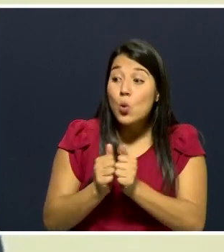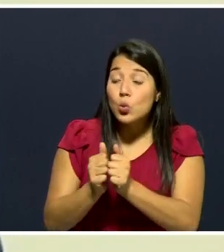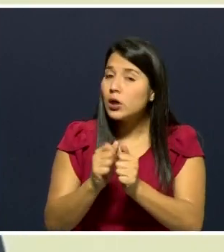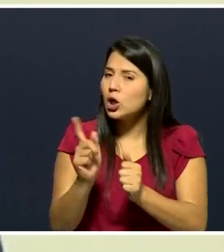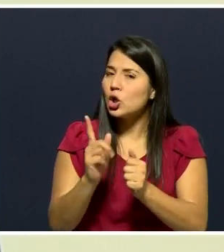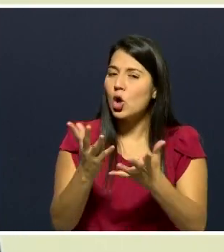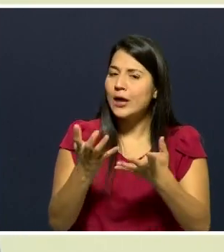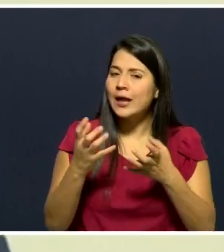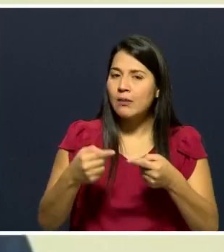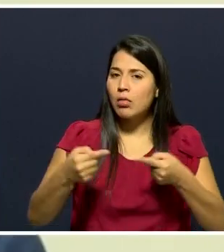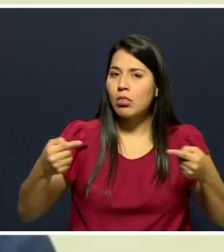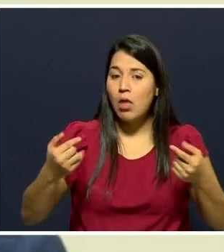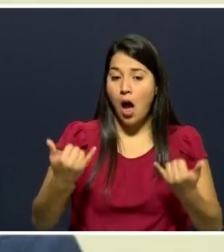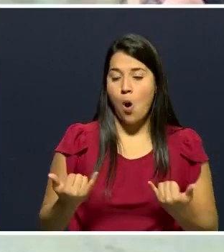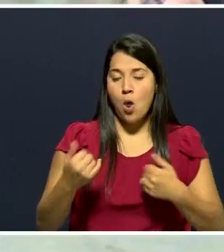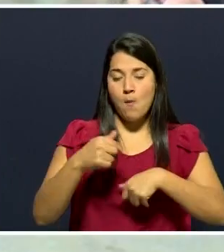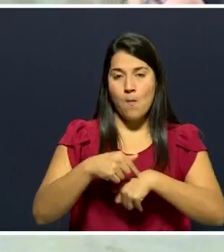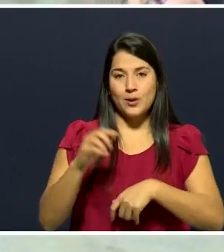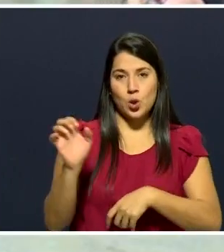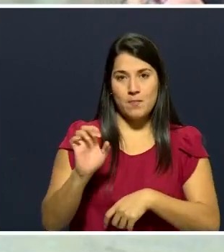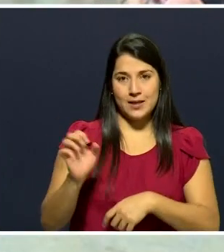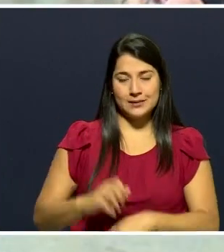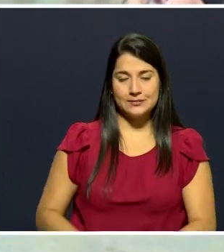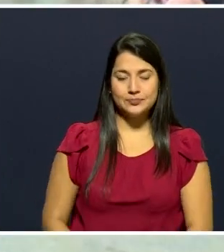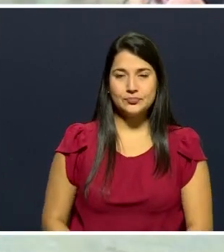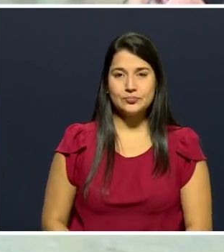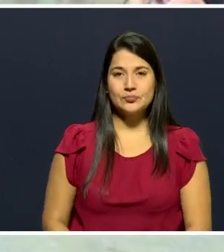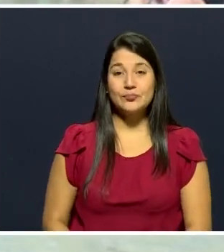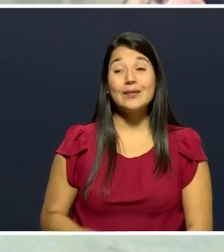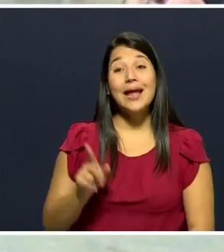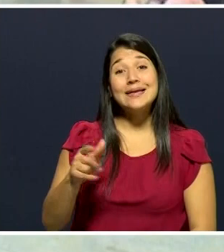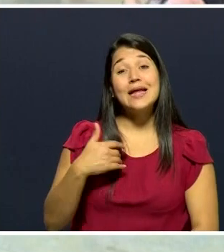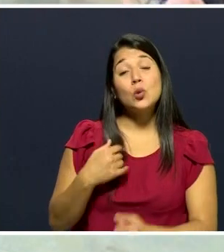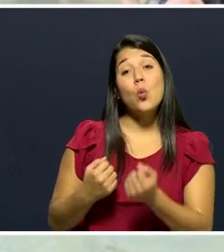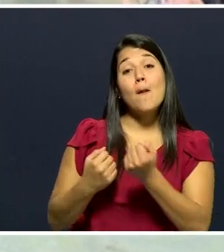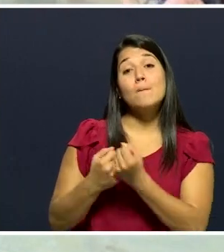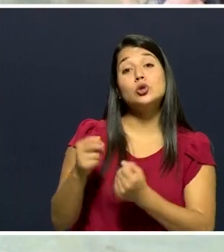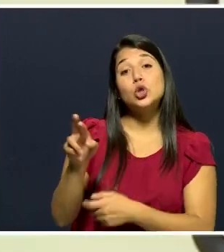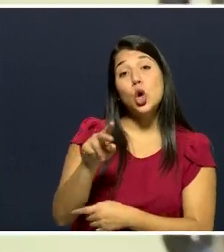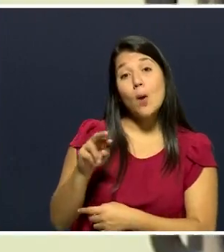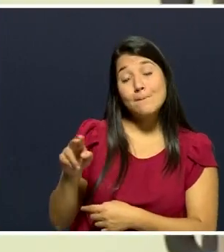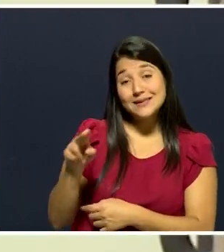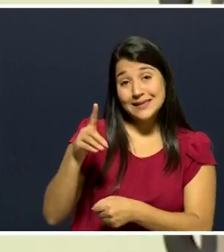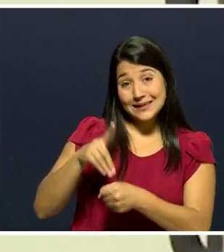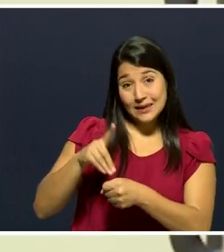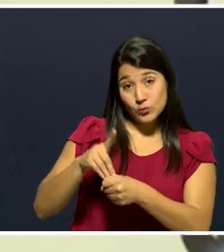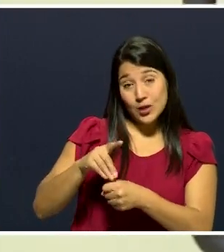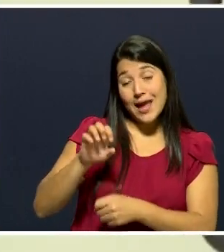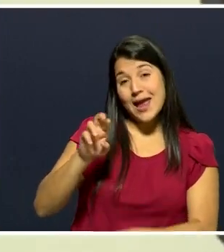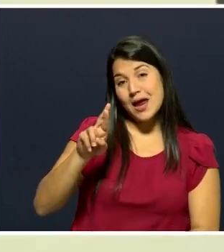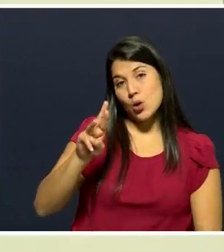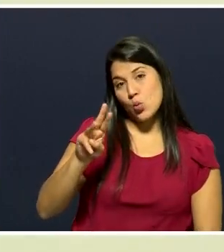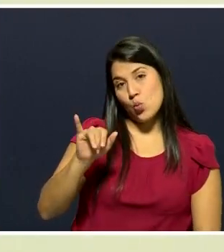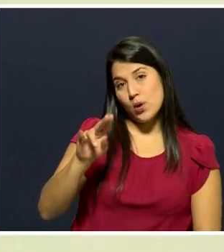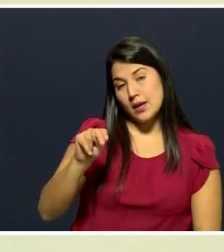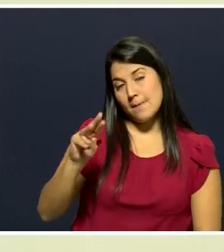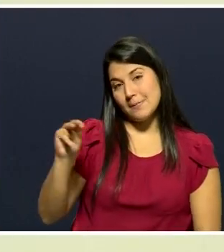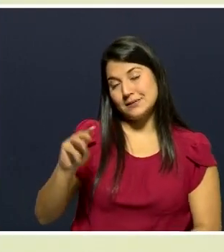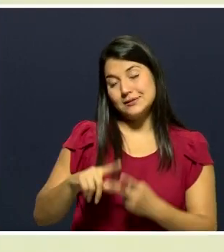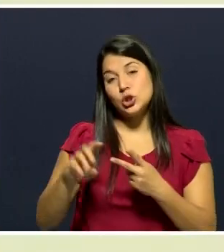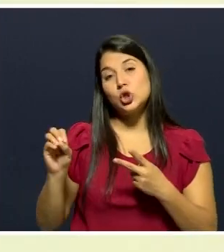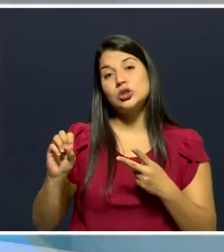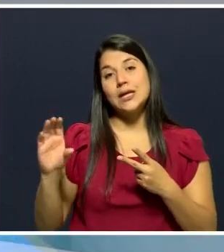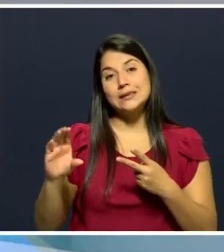desunir en momentos de emergencia para el país. María Vita Monge contó con el apoyo de sus compañeros diputados Erwin Macís y Oscar Cascante.